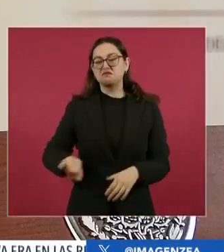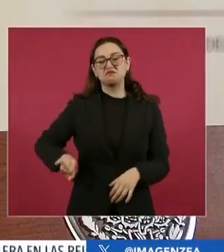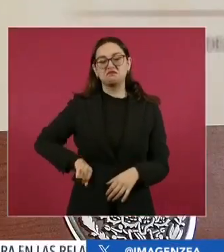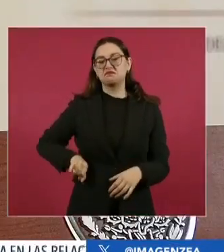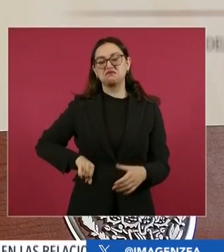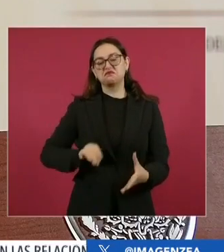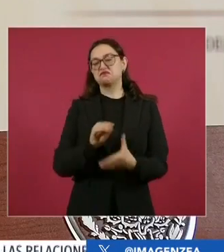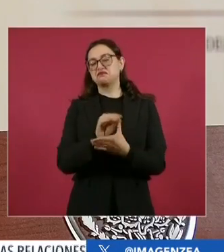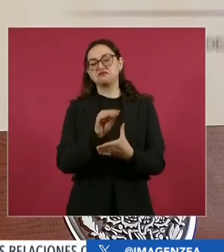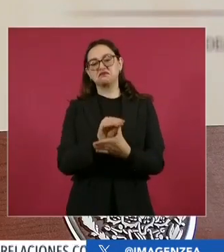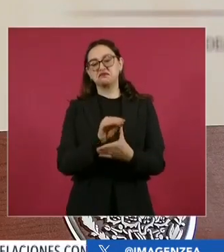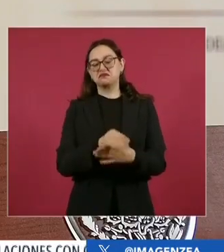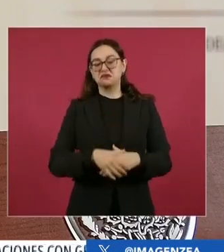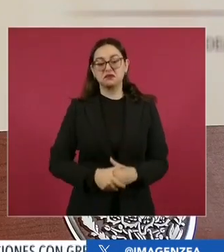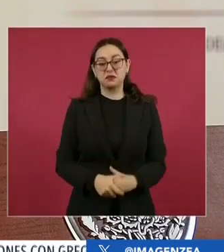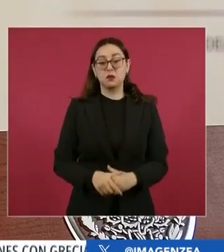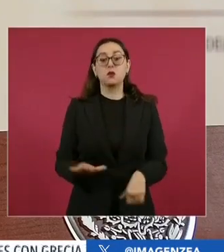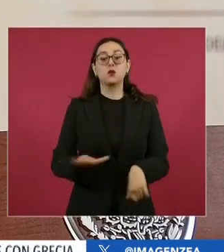lo que querían